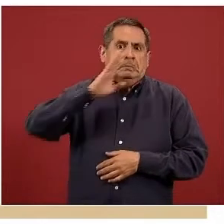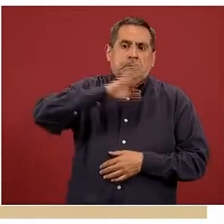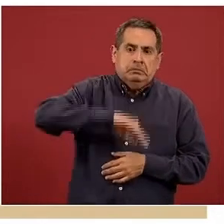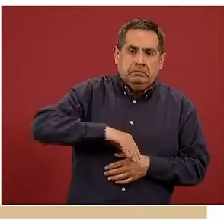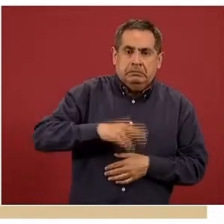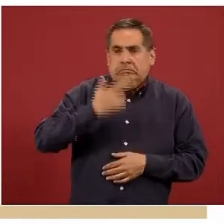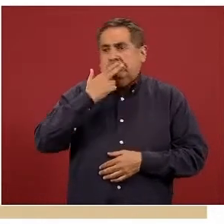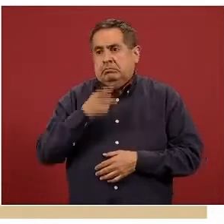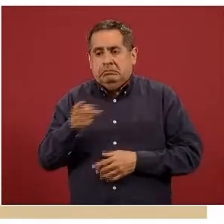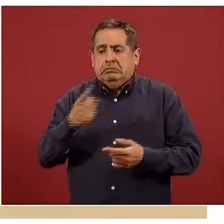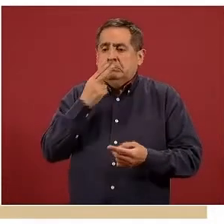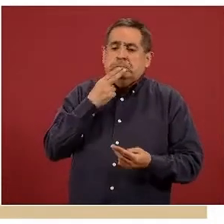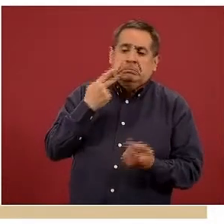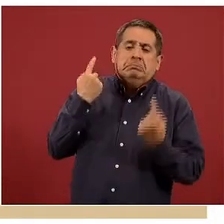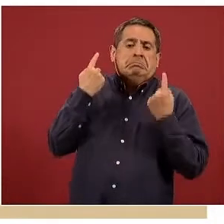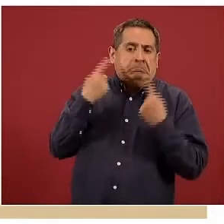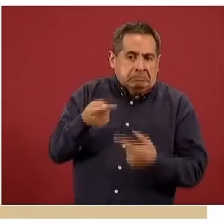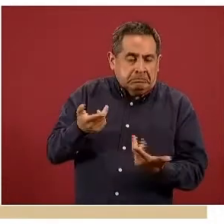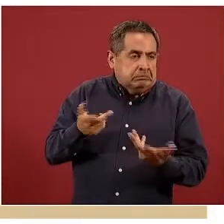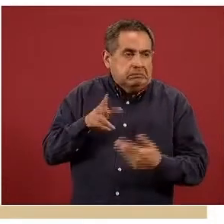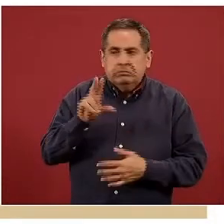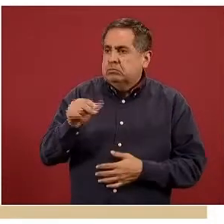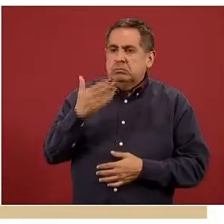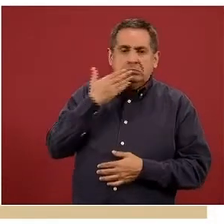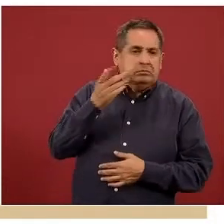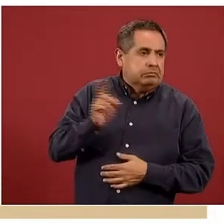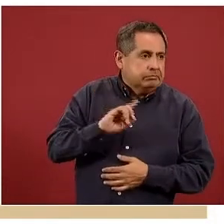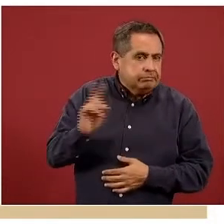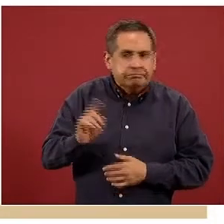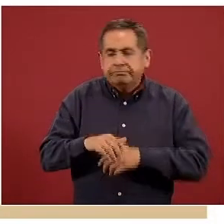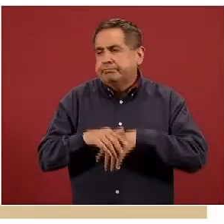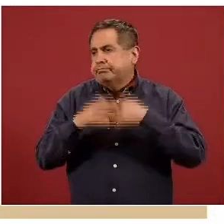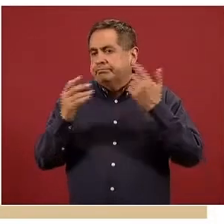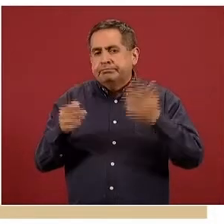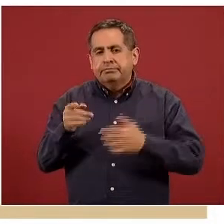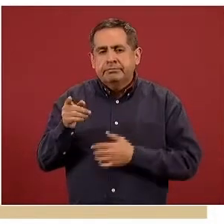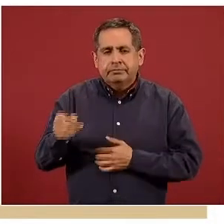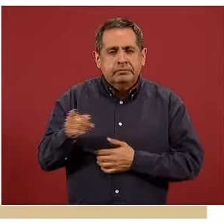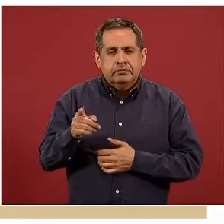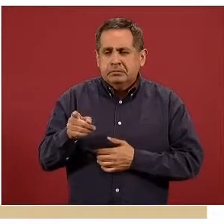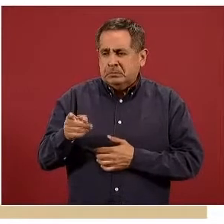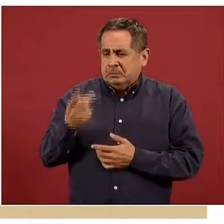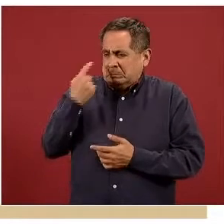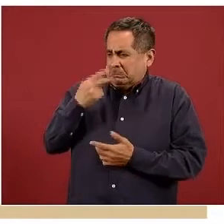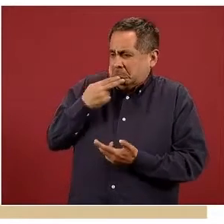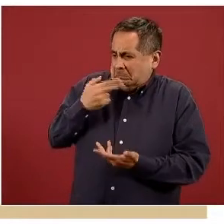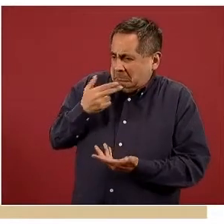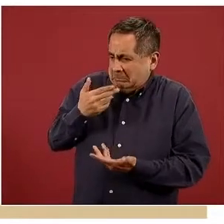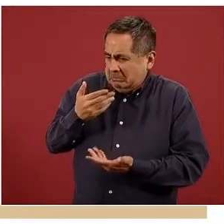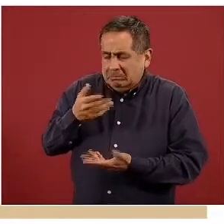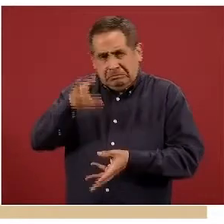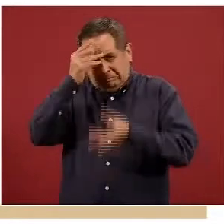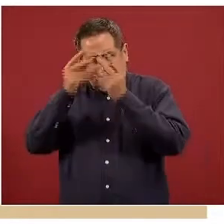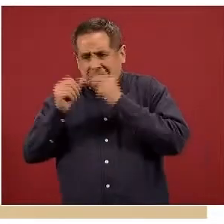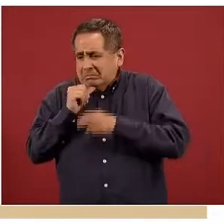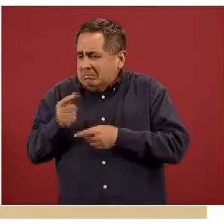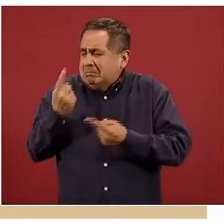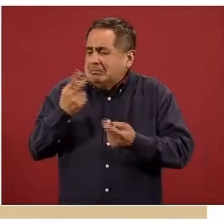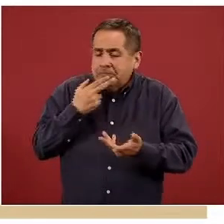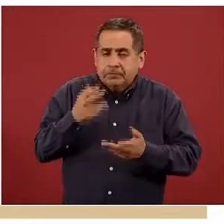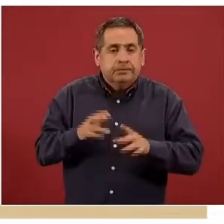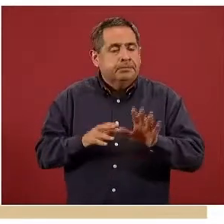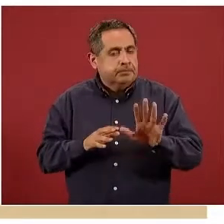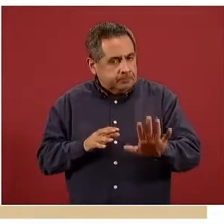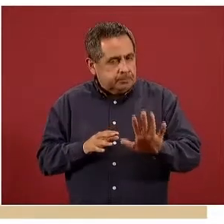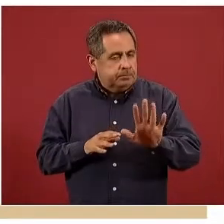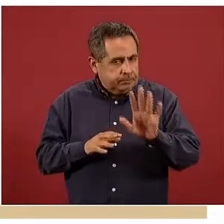y que no les va a dejar nada bueno y que no es algo que sea algo productivo para los niños? Y pues bueno, realmente se